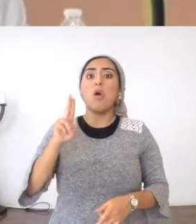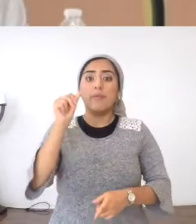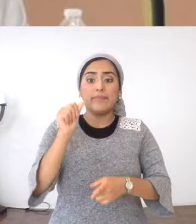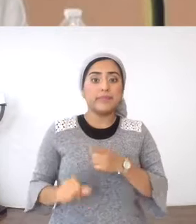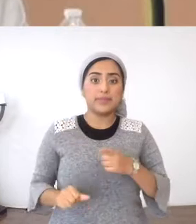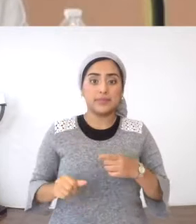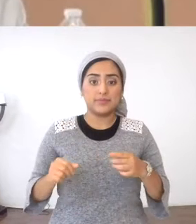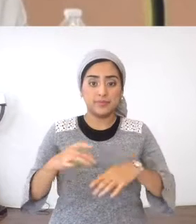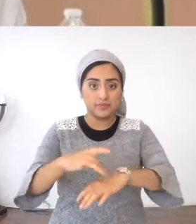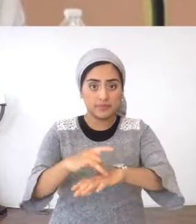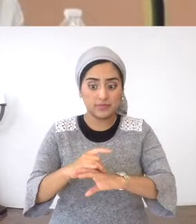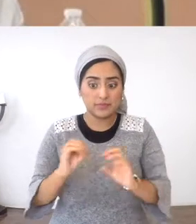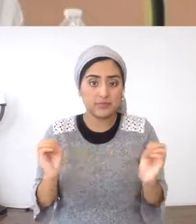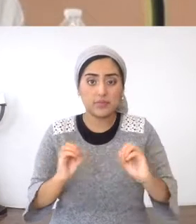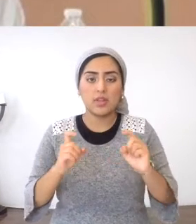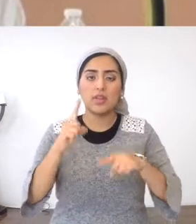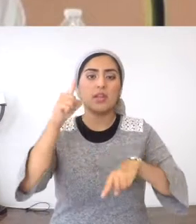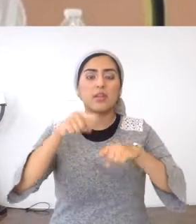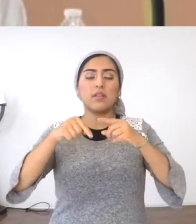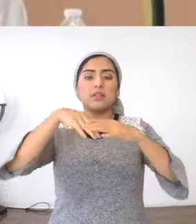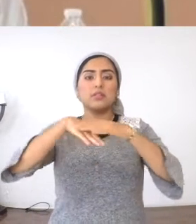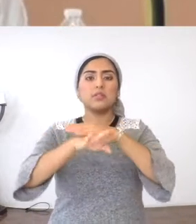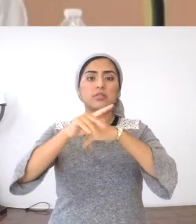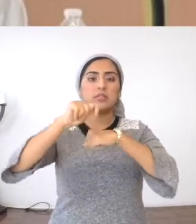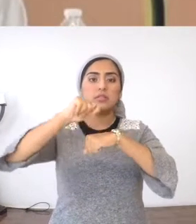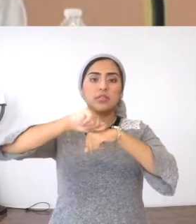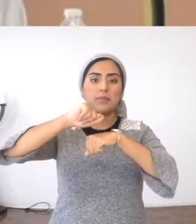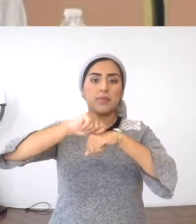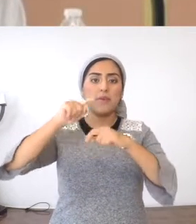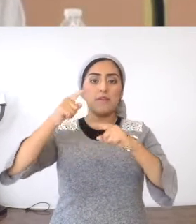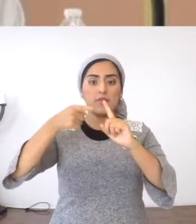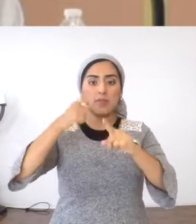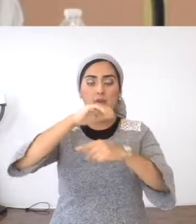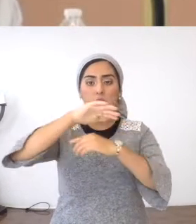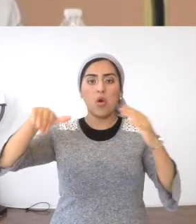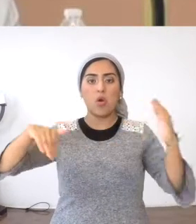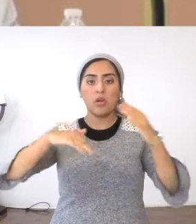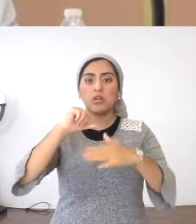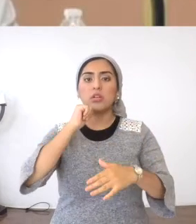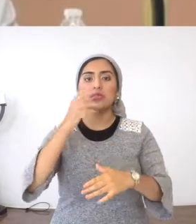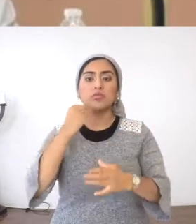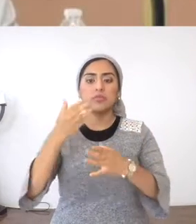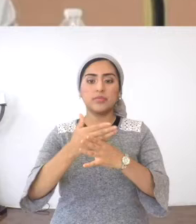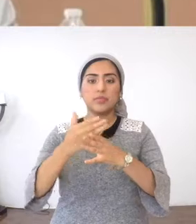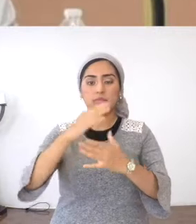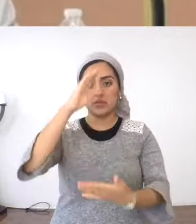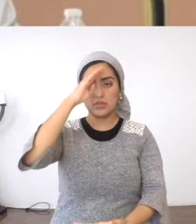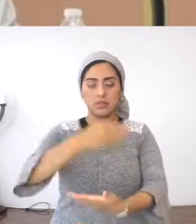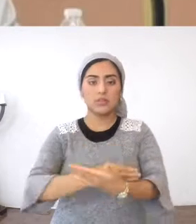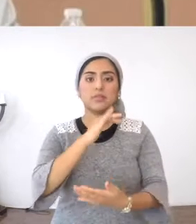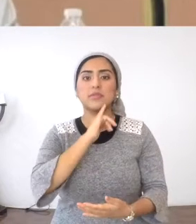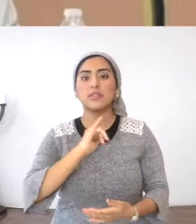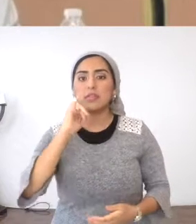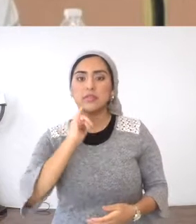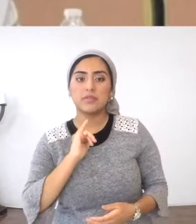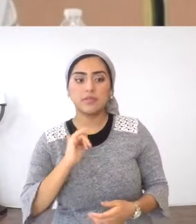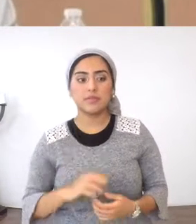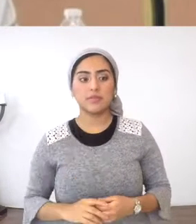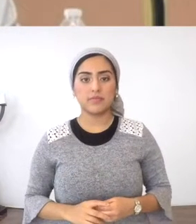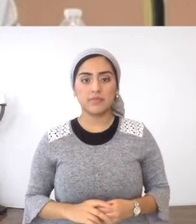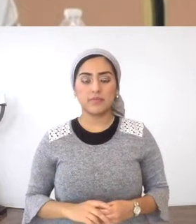Uno E incircunciso De carne Entrará En mi Mishkan De todos los hijos De extranjeros Que están entre Los hijos de Israel